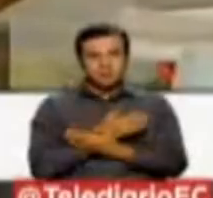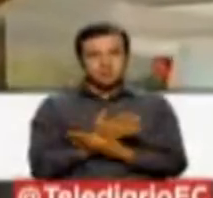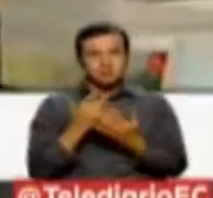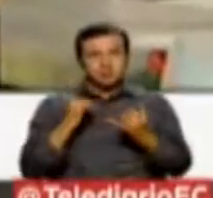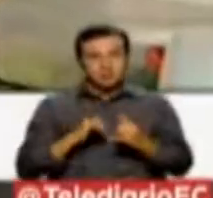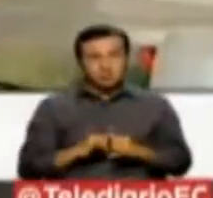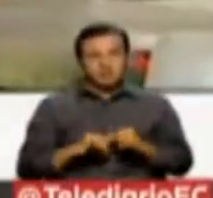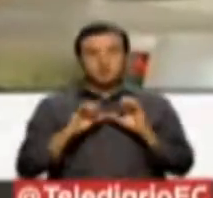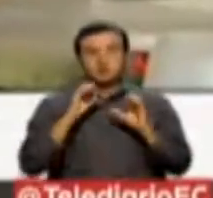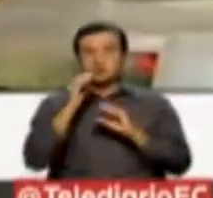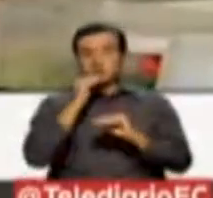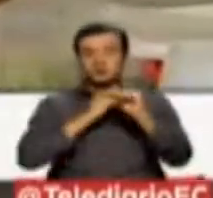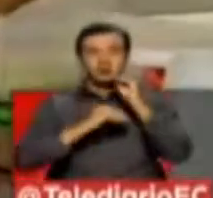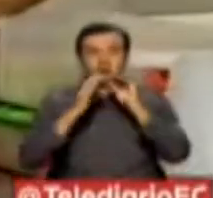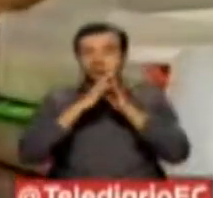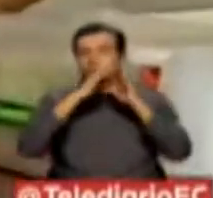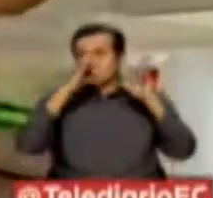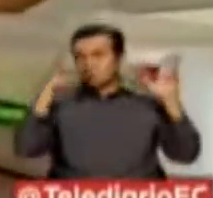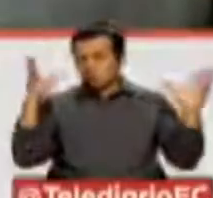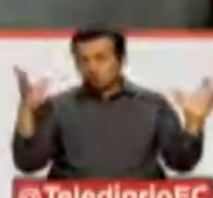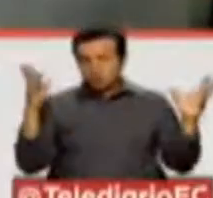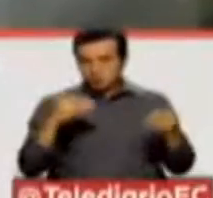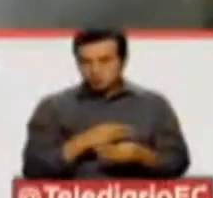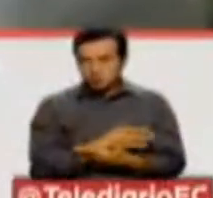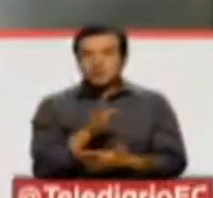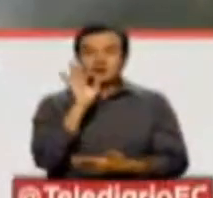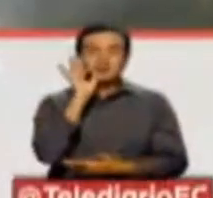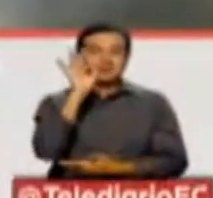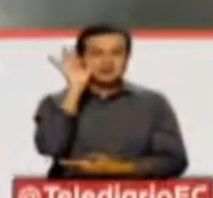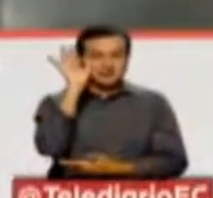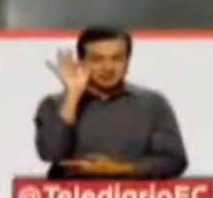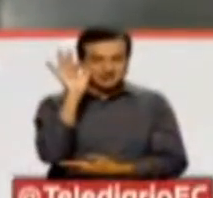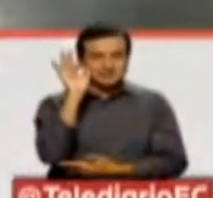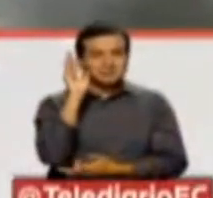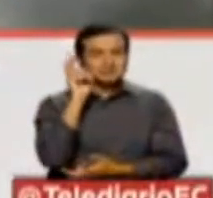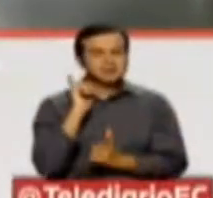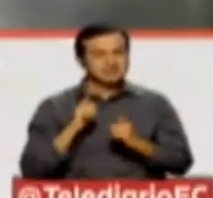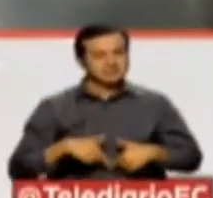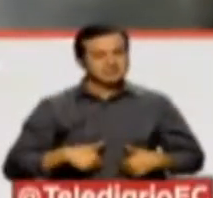Diana, y aquí hay comida para repartir por montones, rico y sabroso, saludable sobre todo.